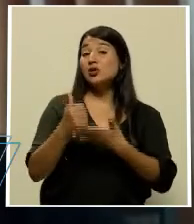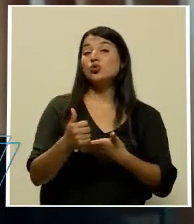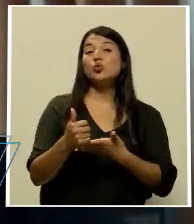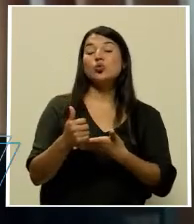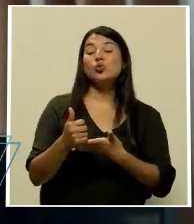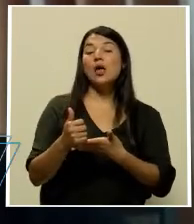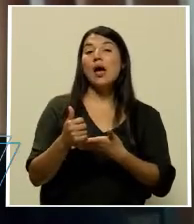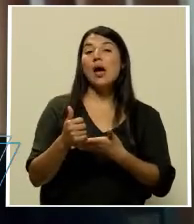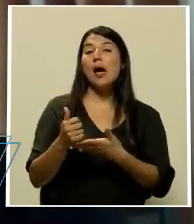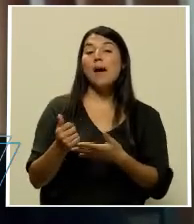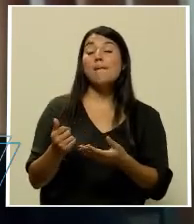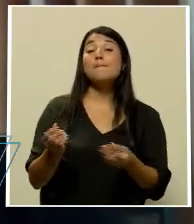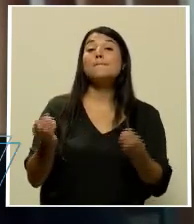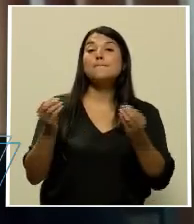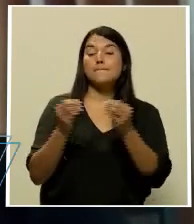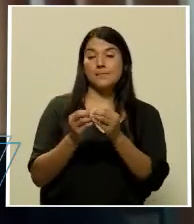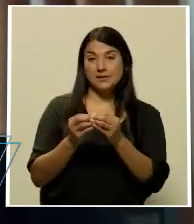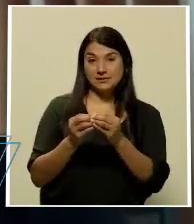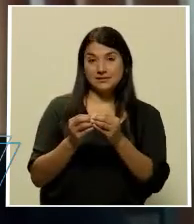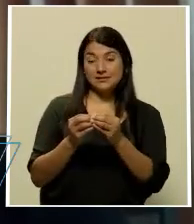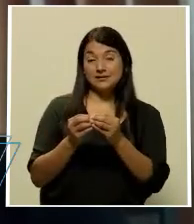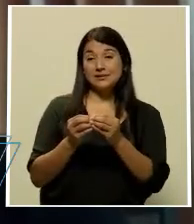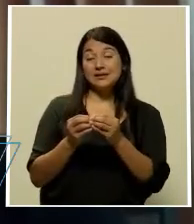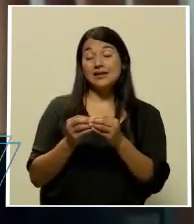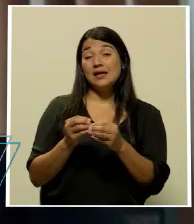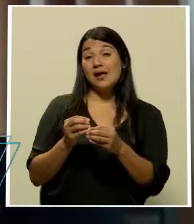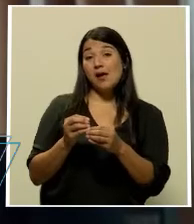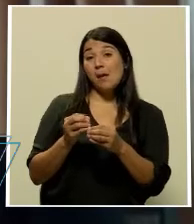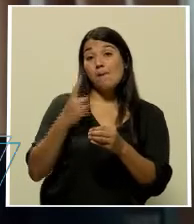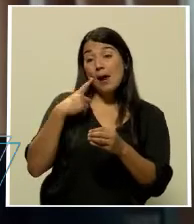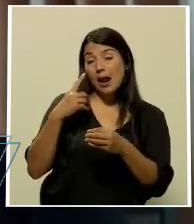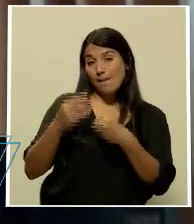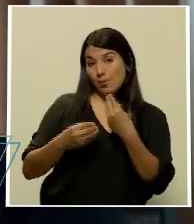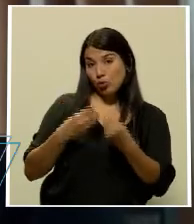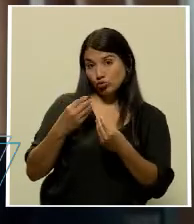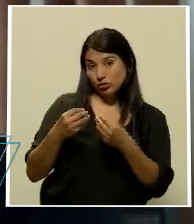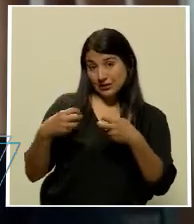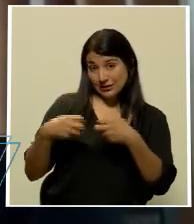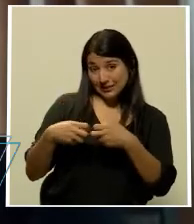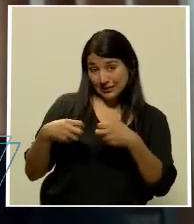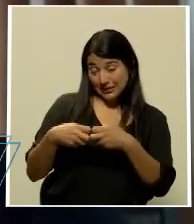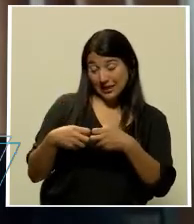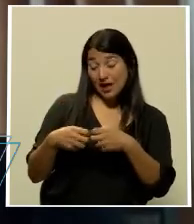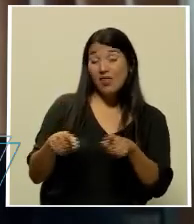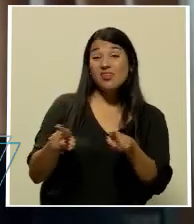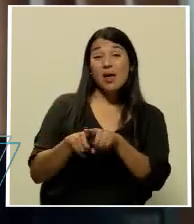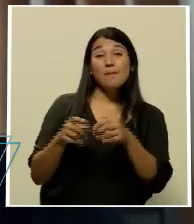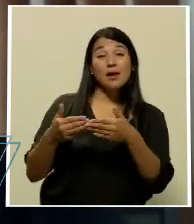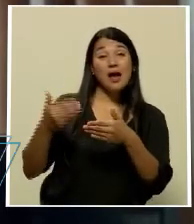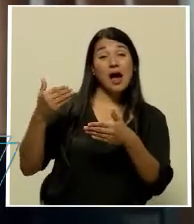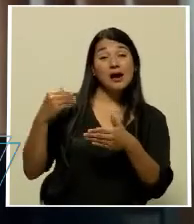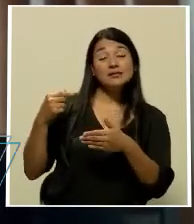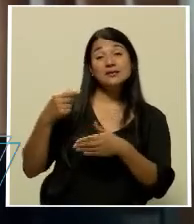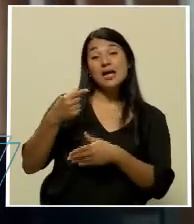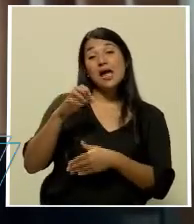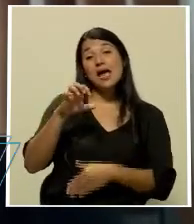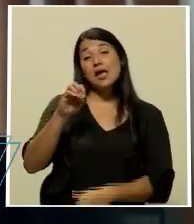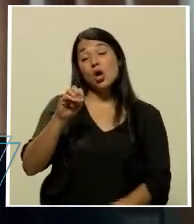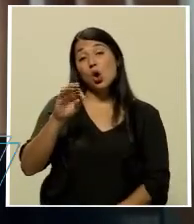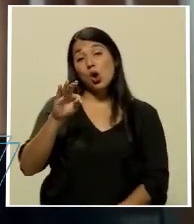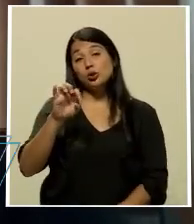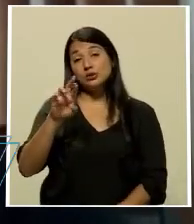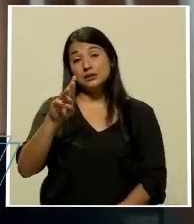manera más constante dentro de lo que es este tipo de generación. En el pasado también se tuvo geotérmico Pailas 1 y